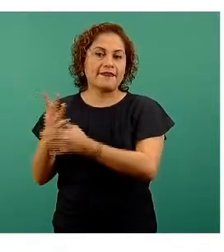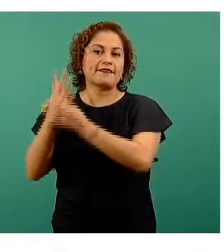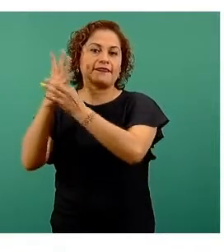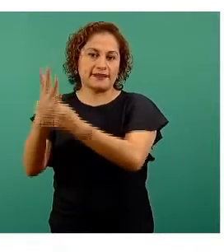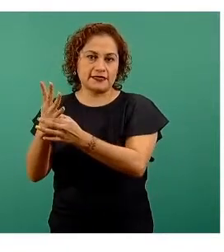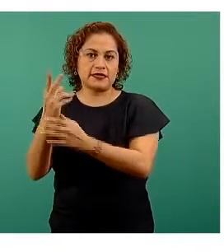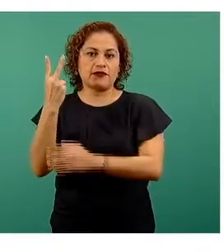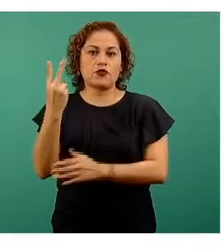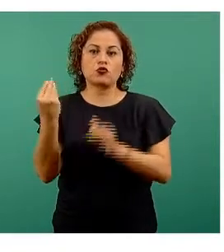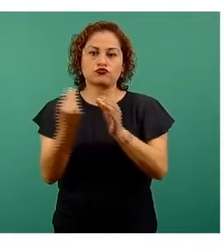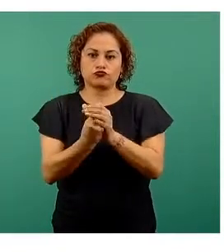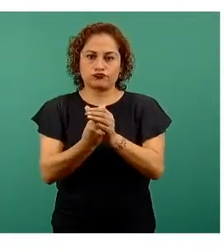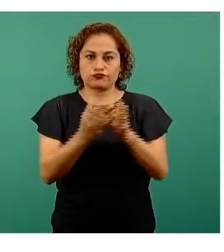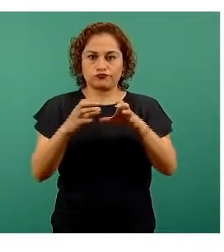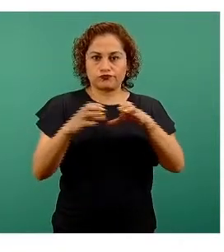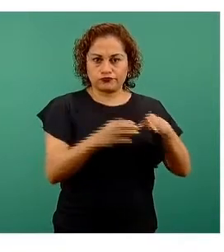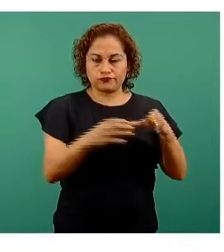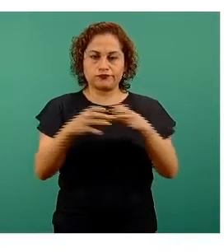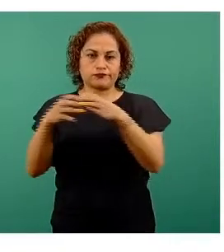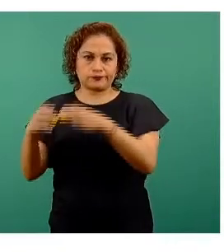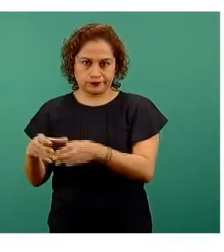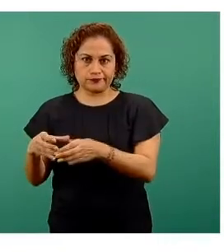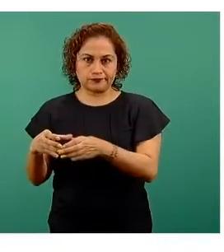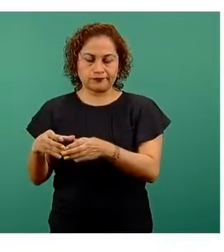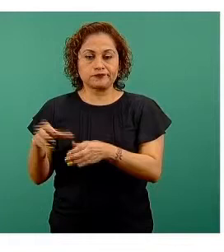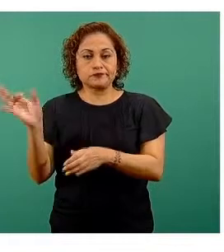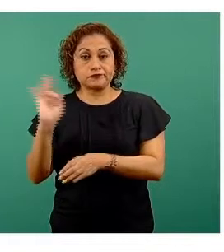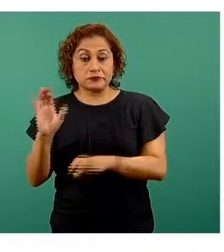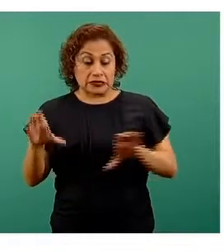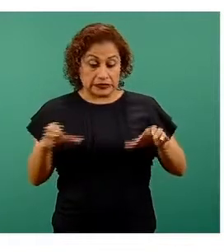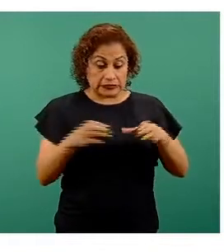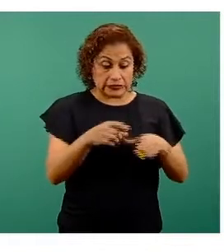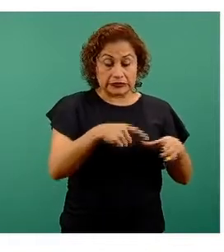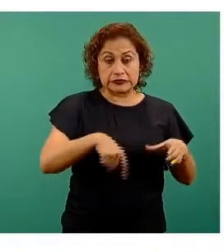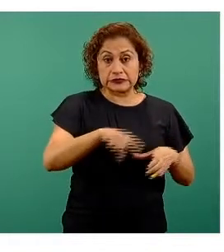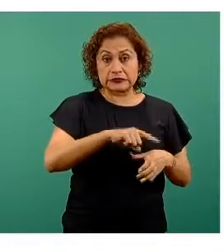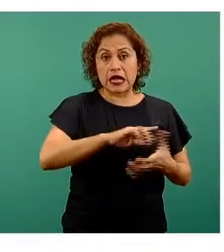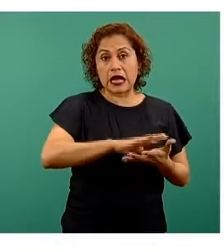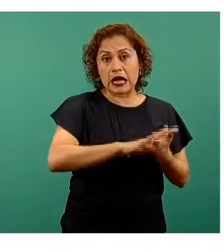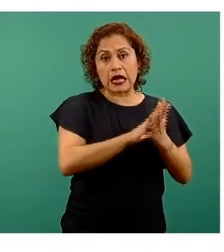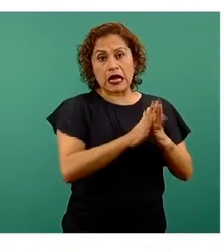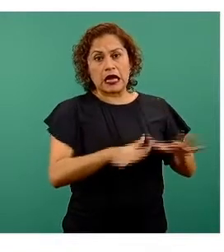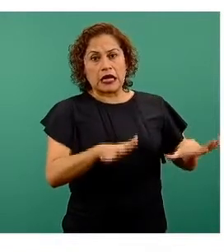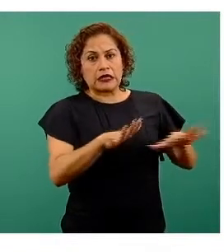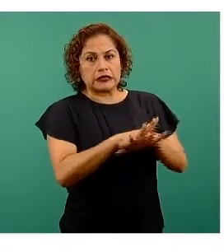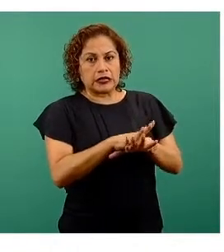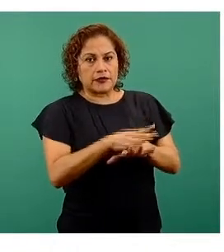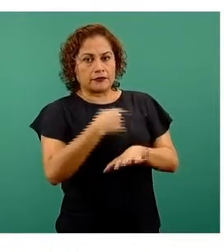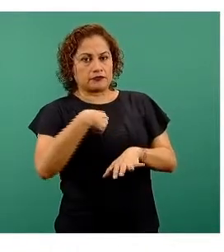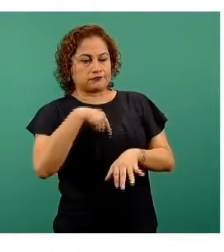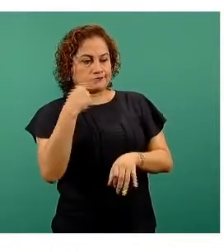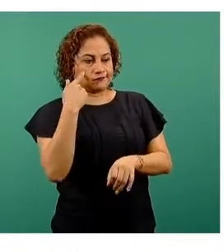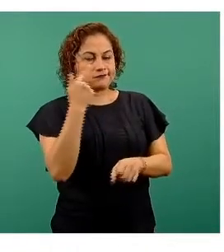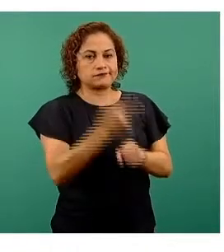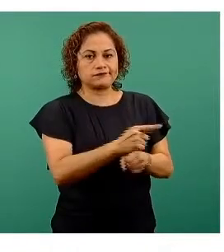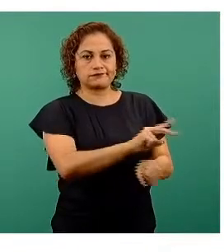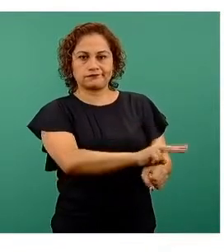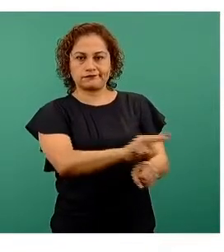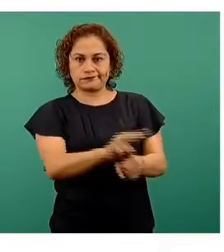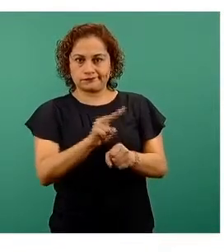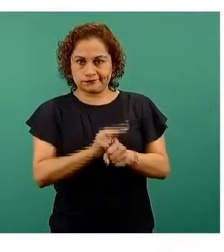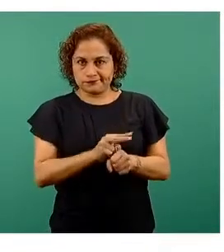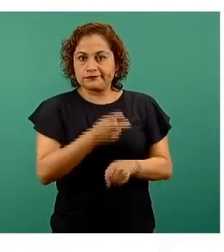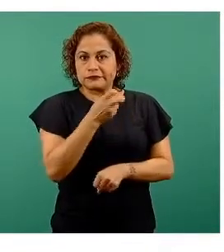2 grupos importantes. Aquellas variantes que se consideran de preocupación. ¿Por qué de preocupación? Porque